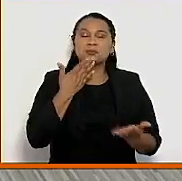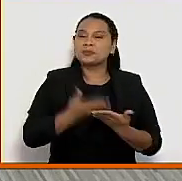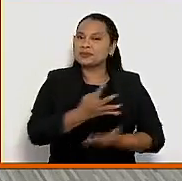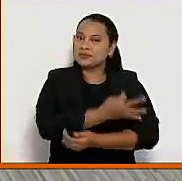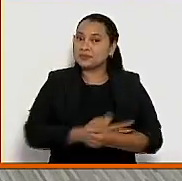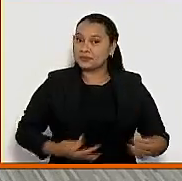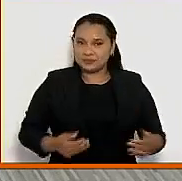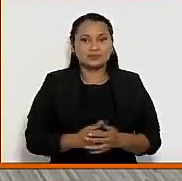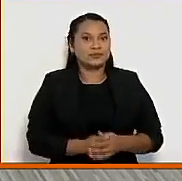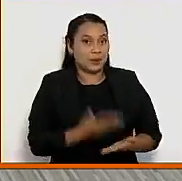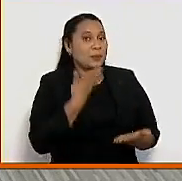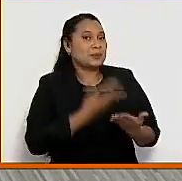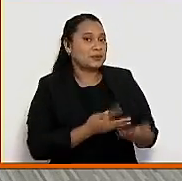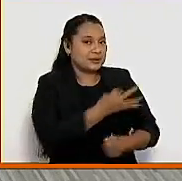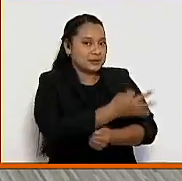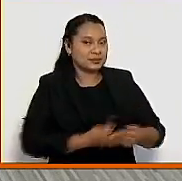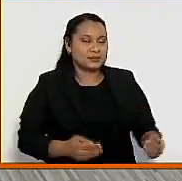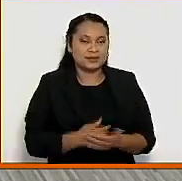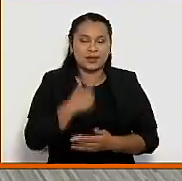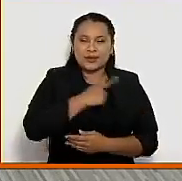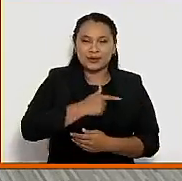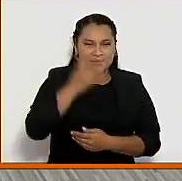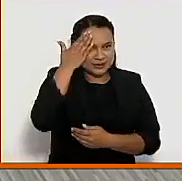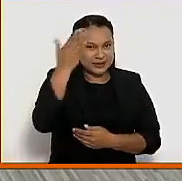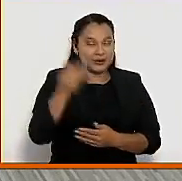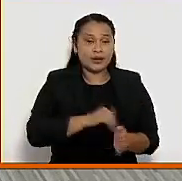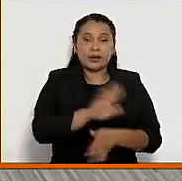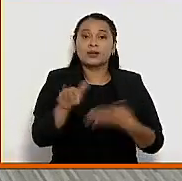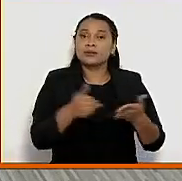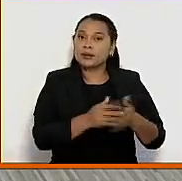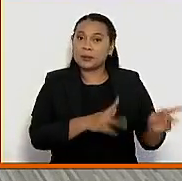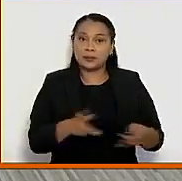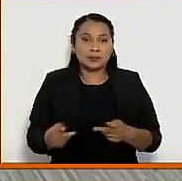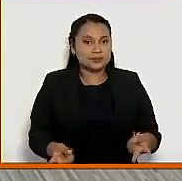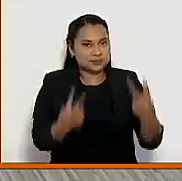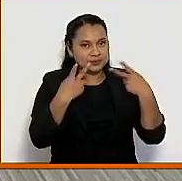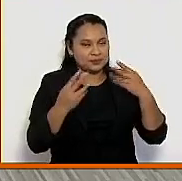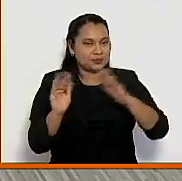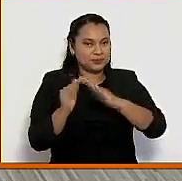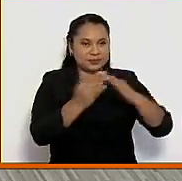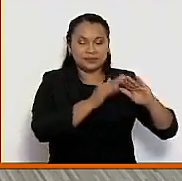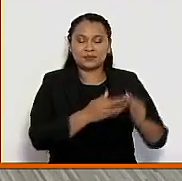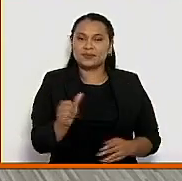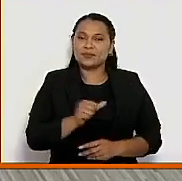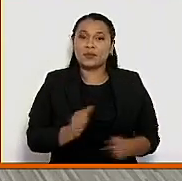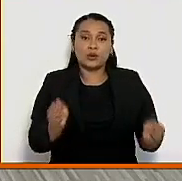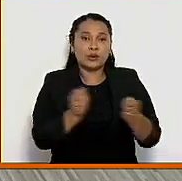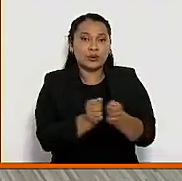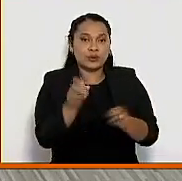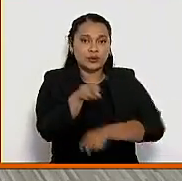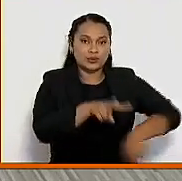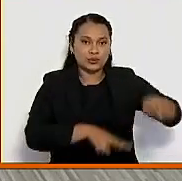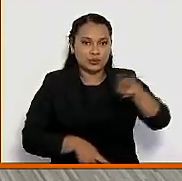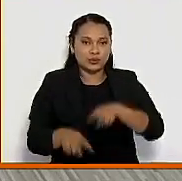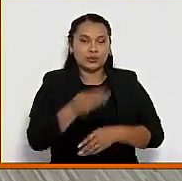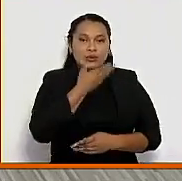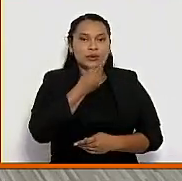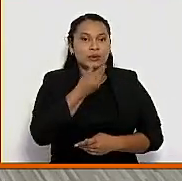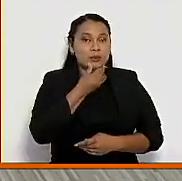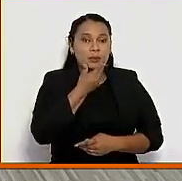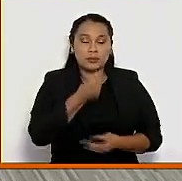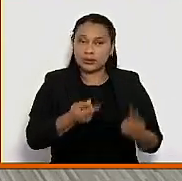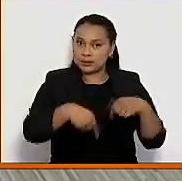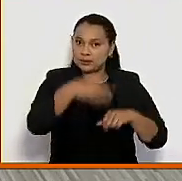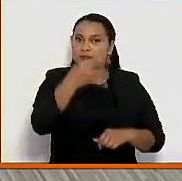tardes a ti. Qué gusto saludarte. Qué gusto saludar a todos nuestros televidentes que nos ven desde sus hogares. Hoy contamos con la presencia de nuestro auditor y notario, quienes están para